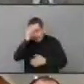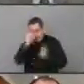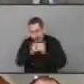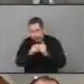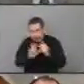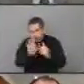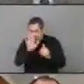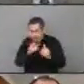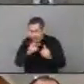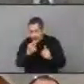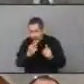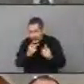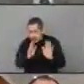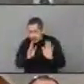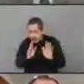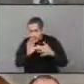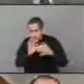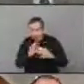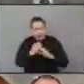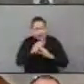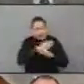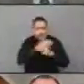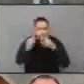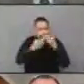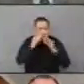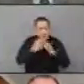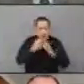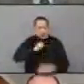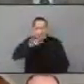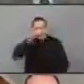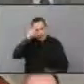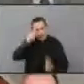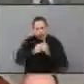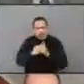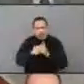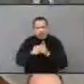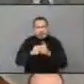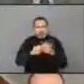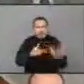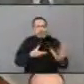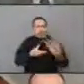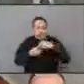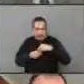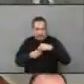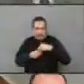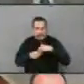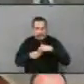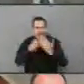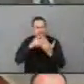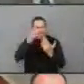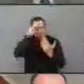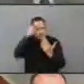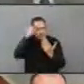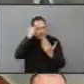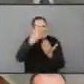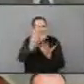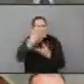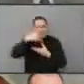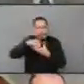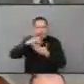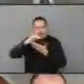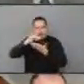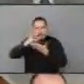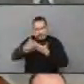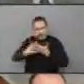esto lo anunciaba un voto, si está de acuerdo, lo integraríamos esta parte de sus consideraciones al